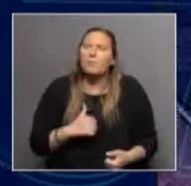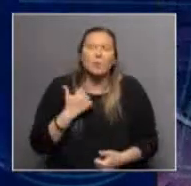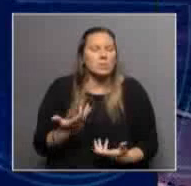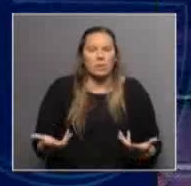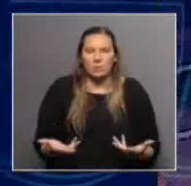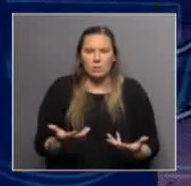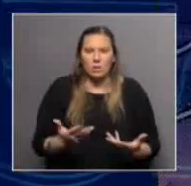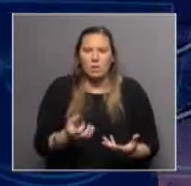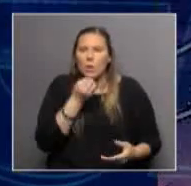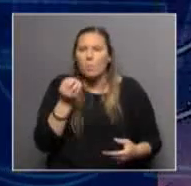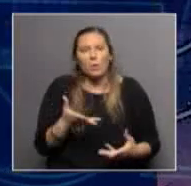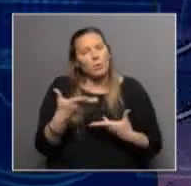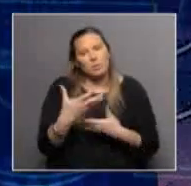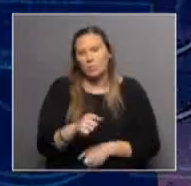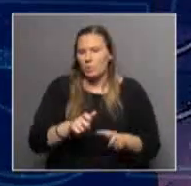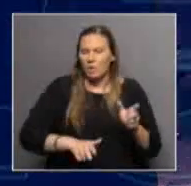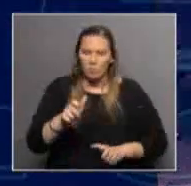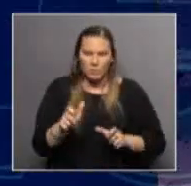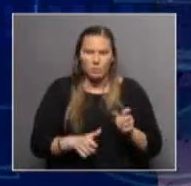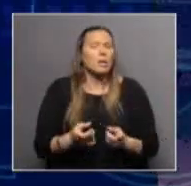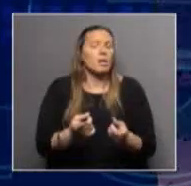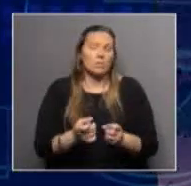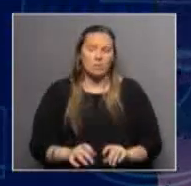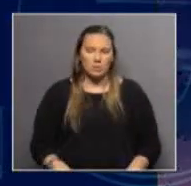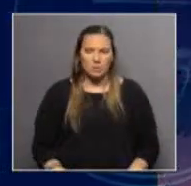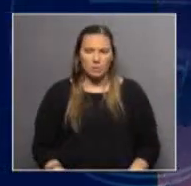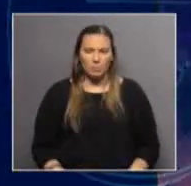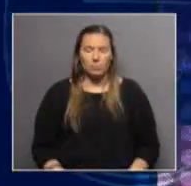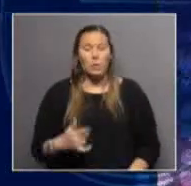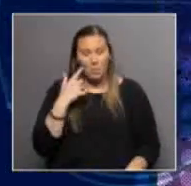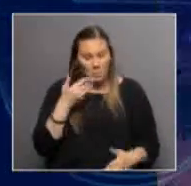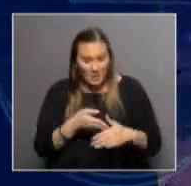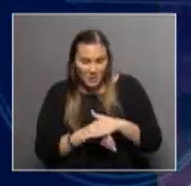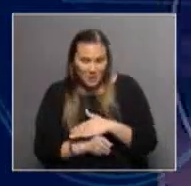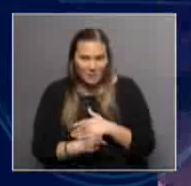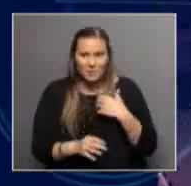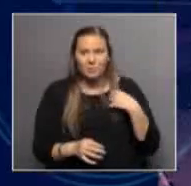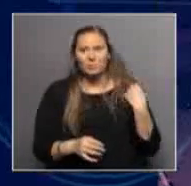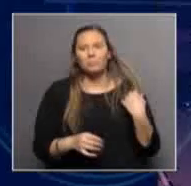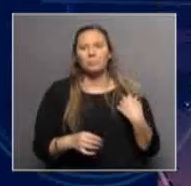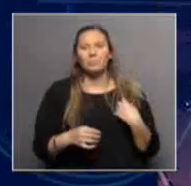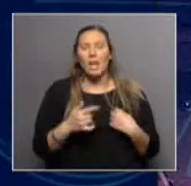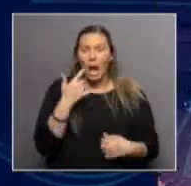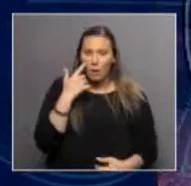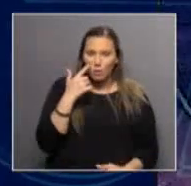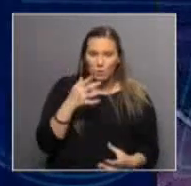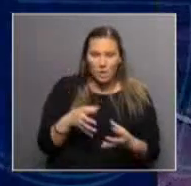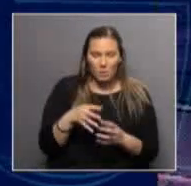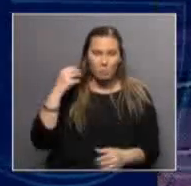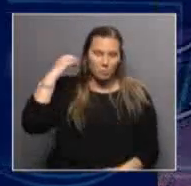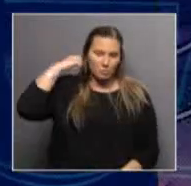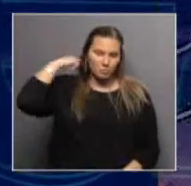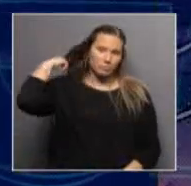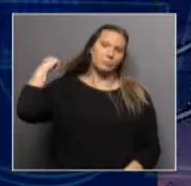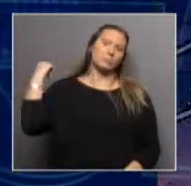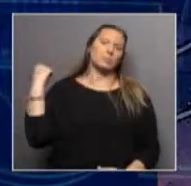Y lo más provechoso es ayudar a la gente que lo necesita. Vamos entrando, Rosa, a conocer a la barra. ¿Cómo no?